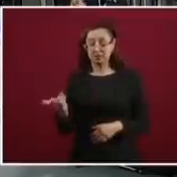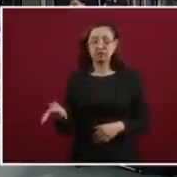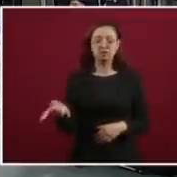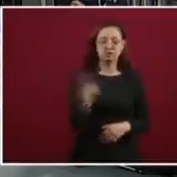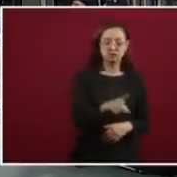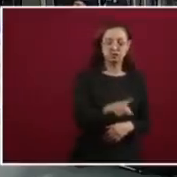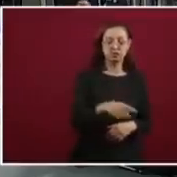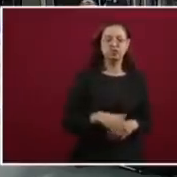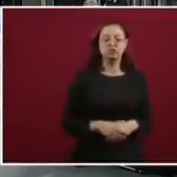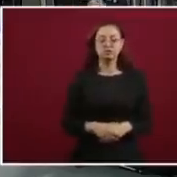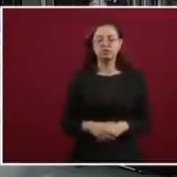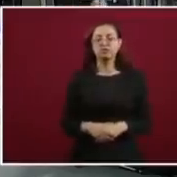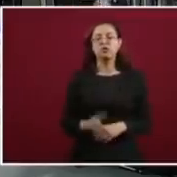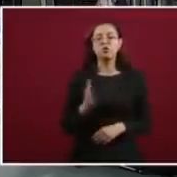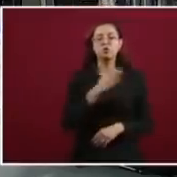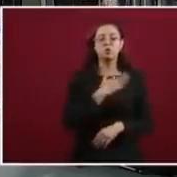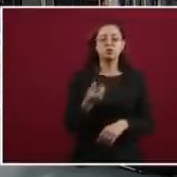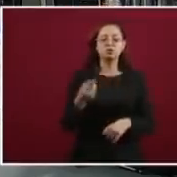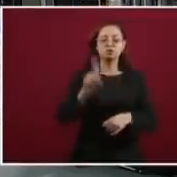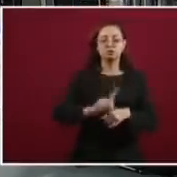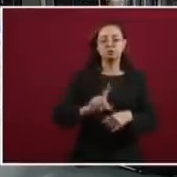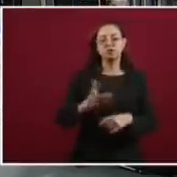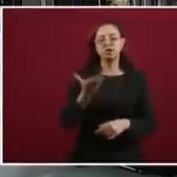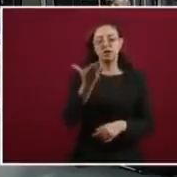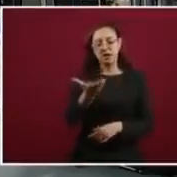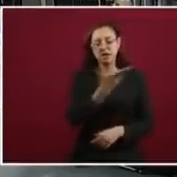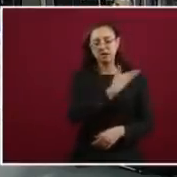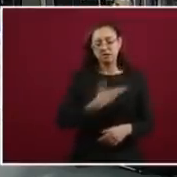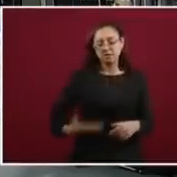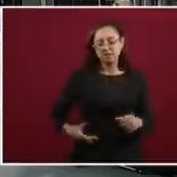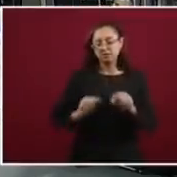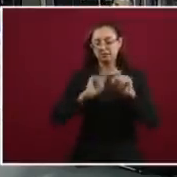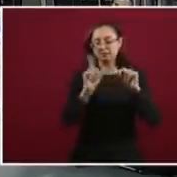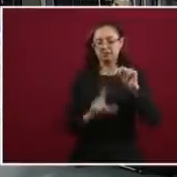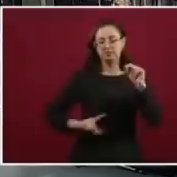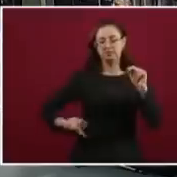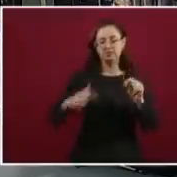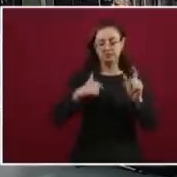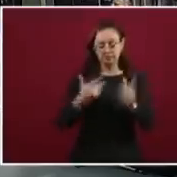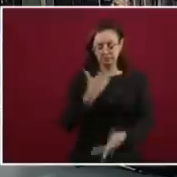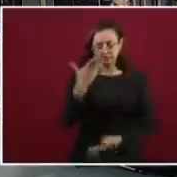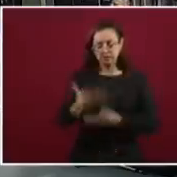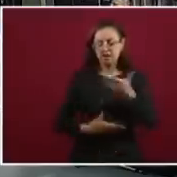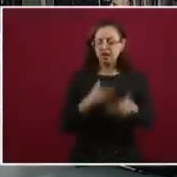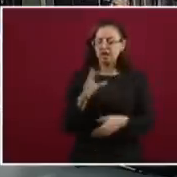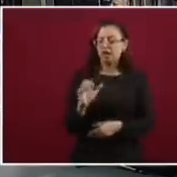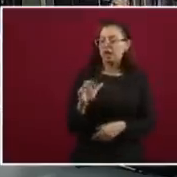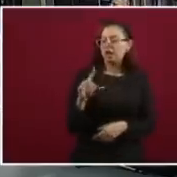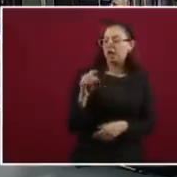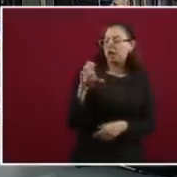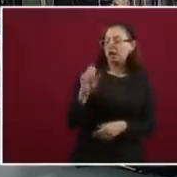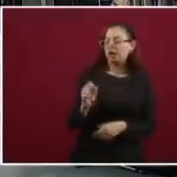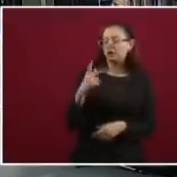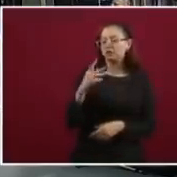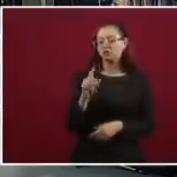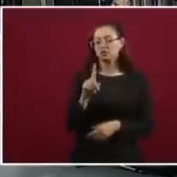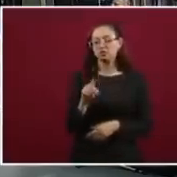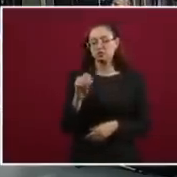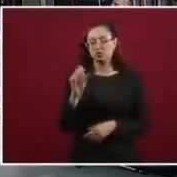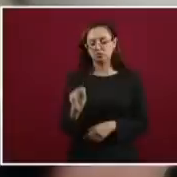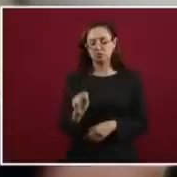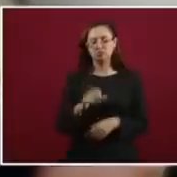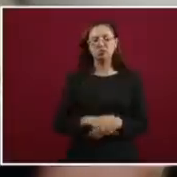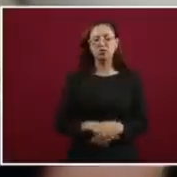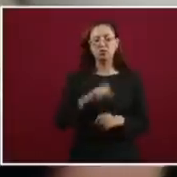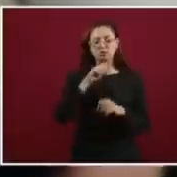buenos días presidente del gobierno de mexico su servidor carlos pozos reportero de la revista petróleo energía también